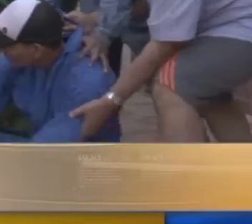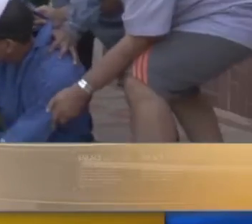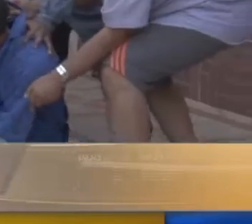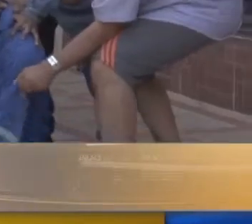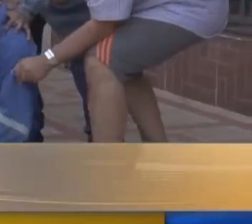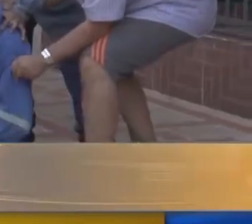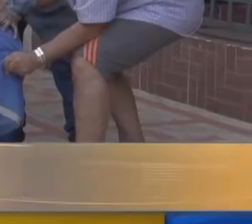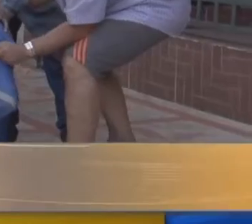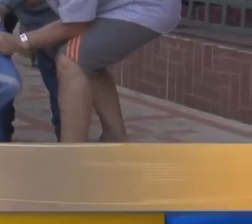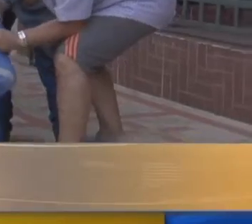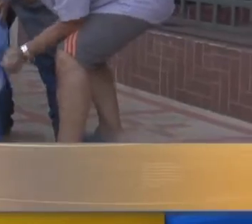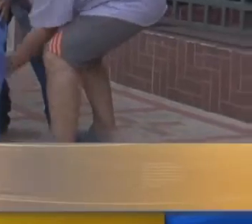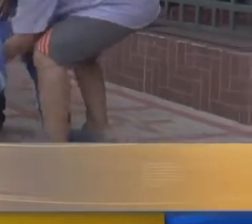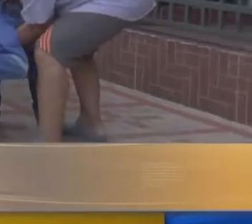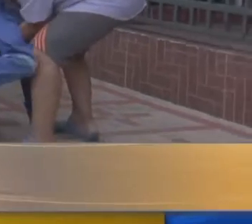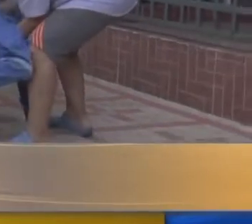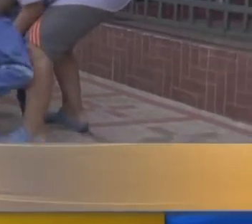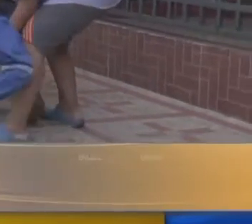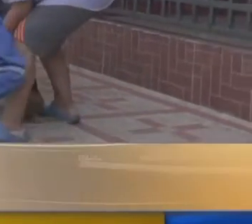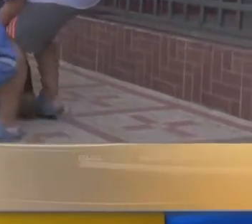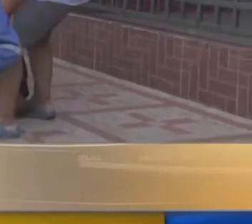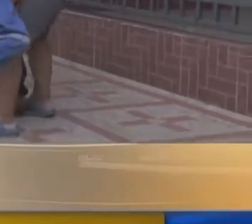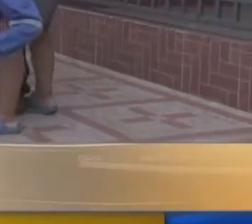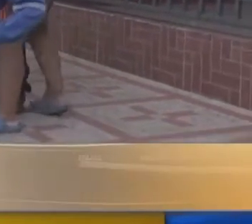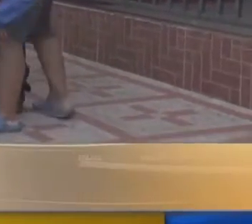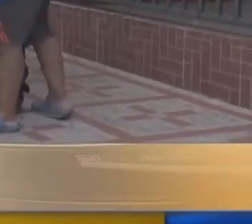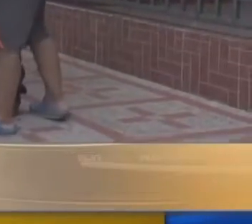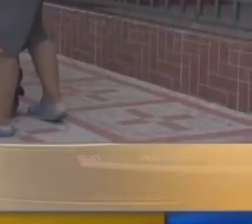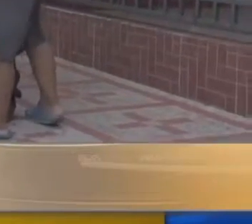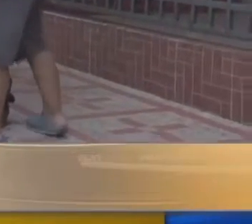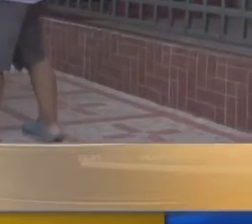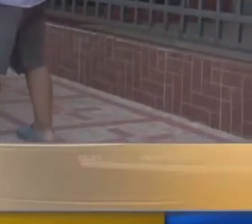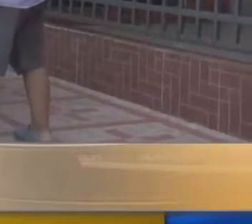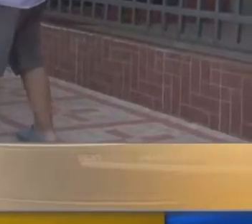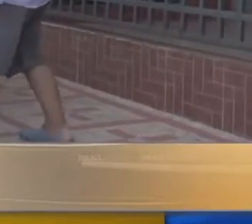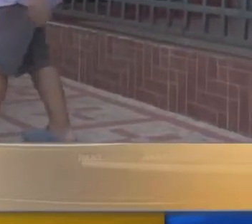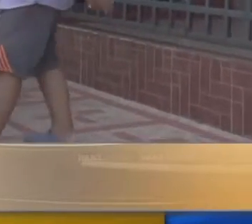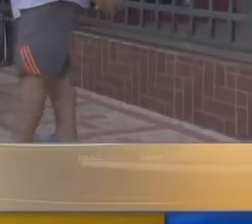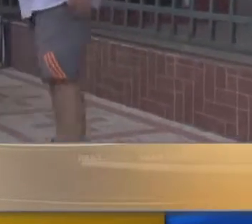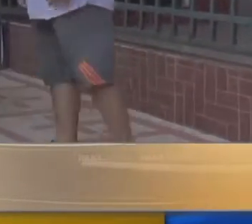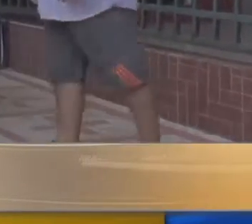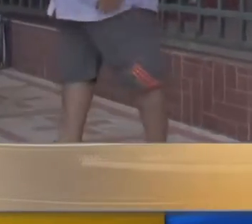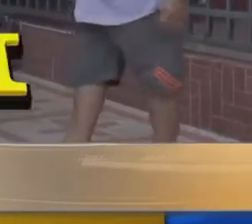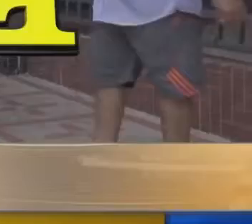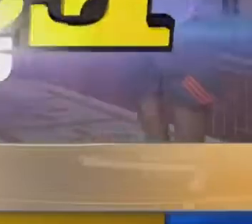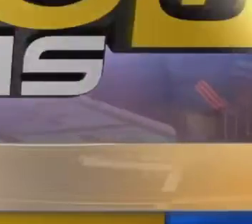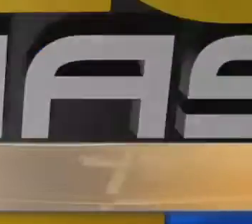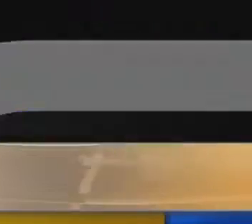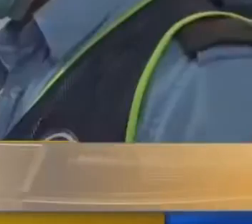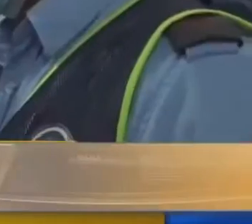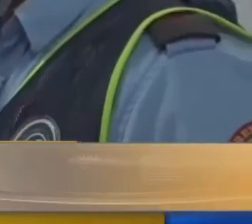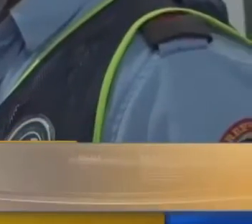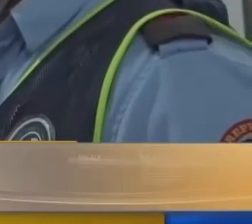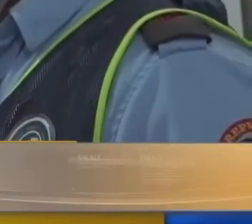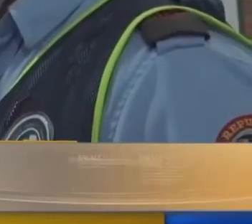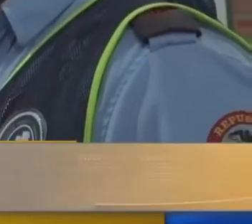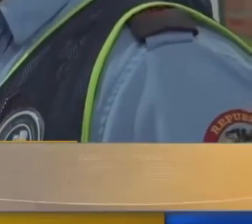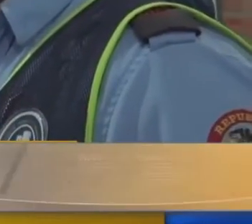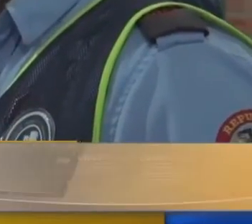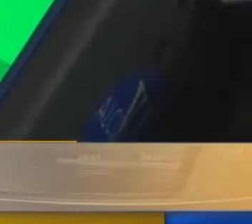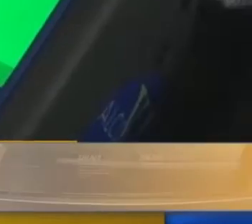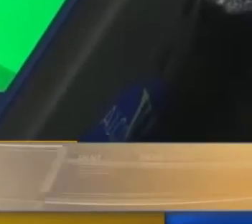Se creó un nuevo frente de seguridad en la ciudad. Esta vez los habitantes de la Floresta Baja de la Comuna 3 y la Policía Nacional se unieron en la seguridad. La Inspección de